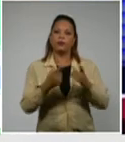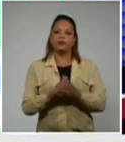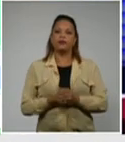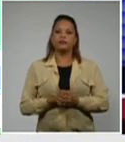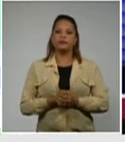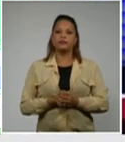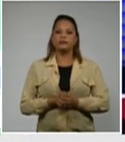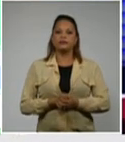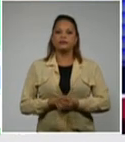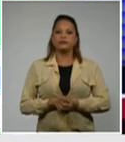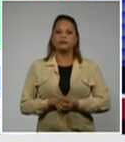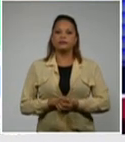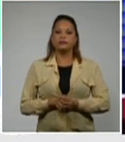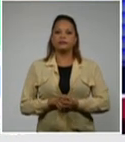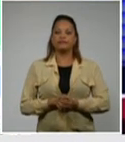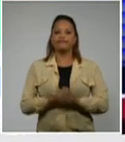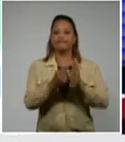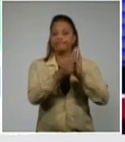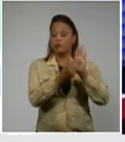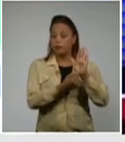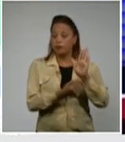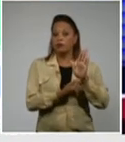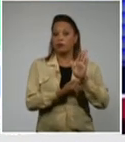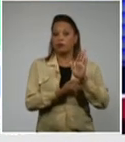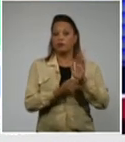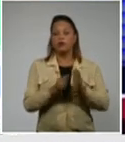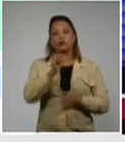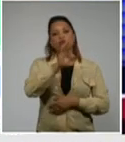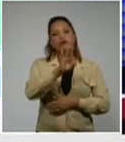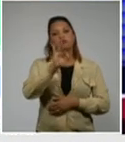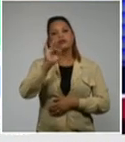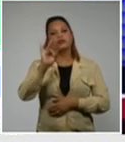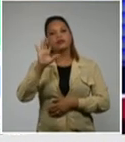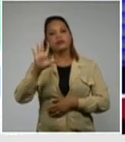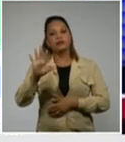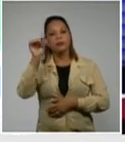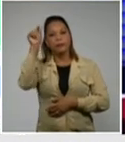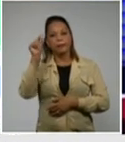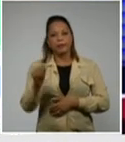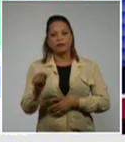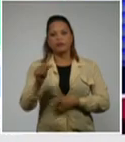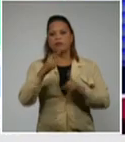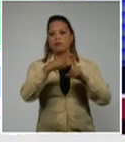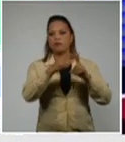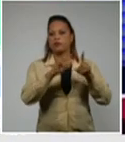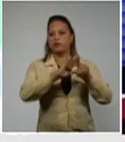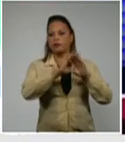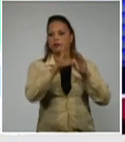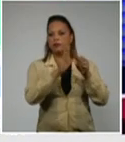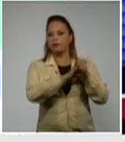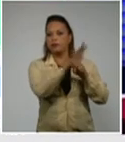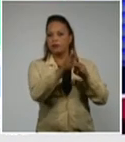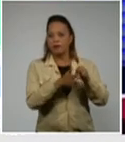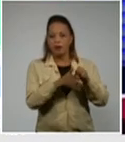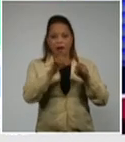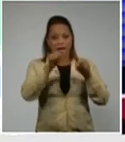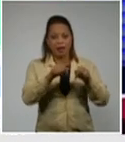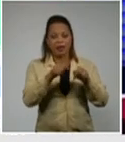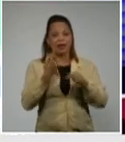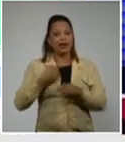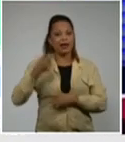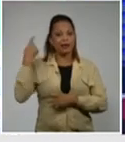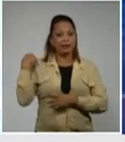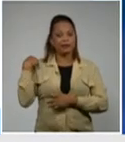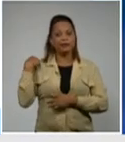viajeros. Los 875 personas que se diagnosticaron con COVID-19 ayer,